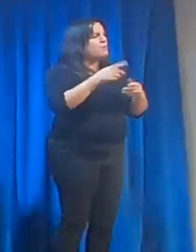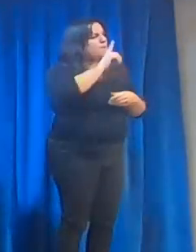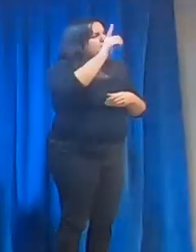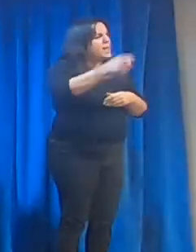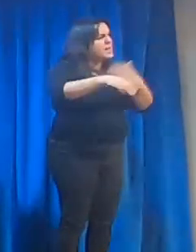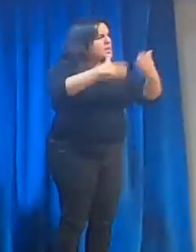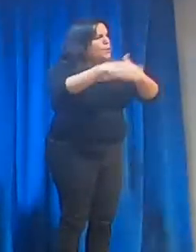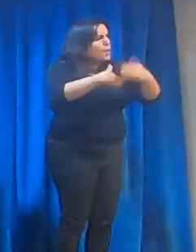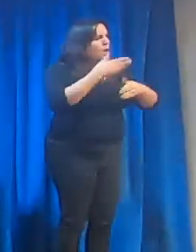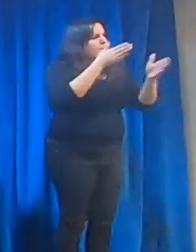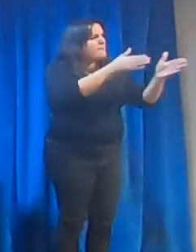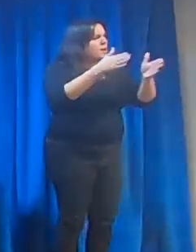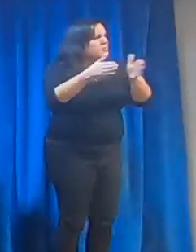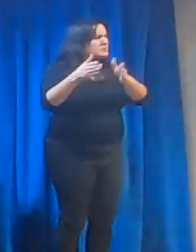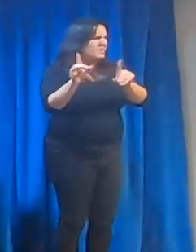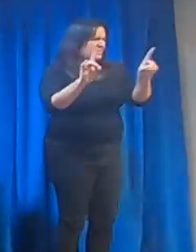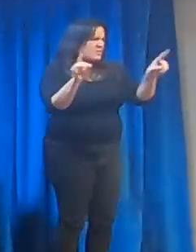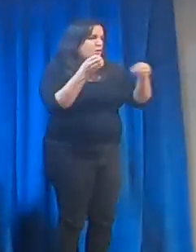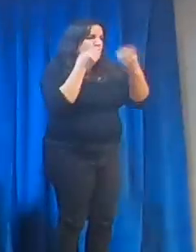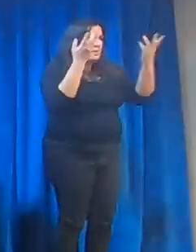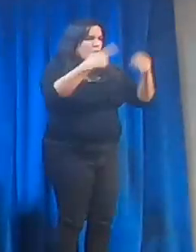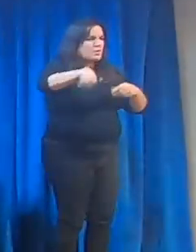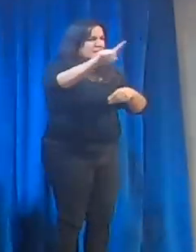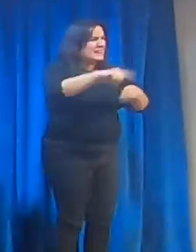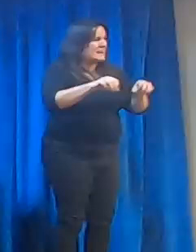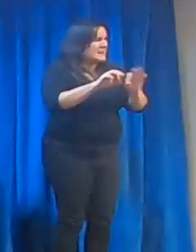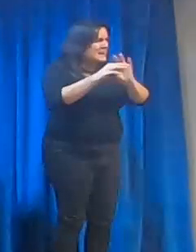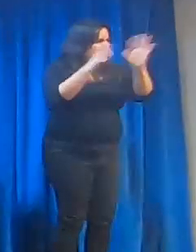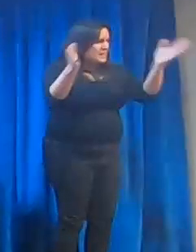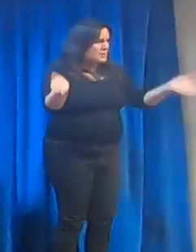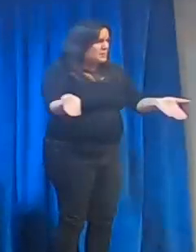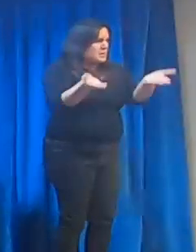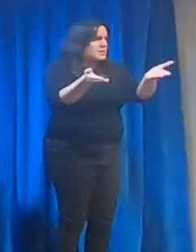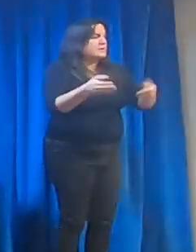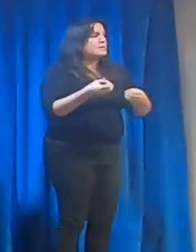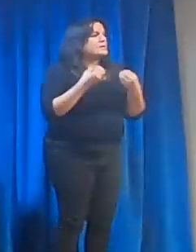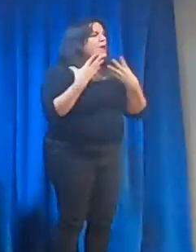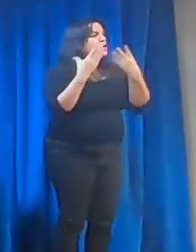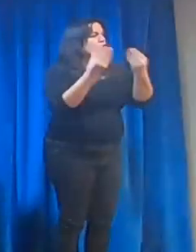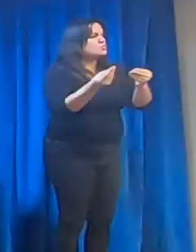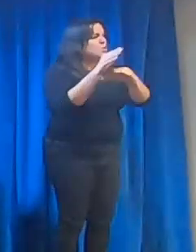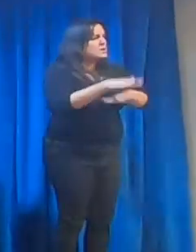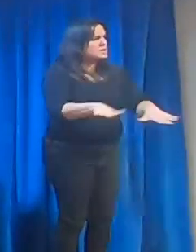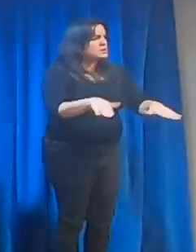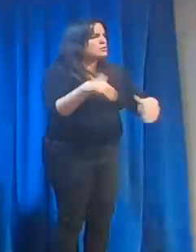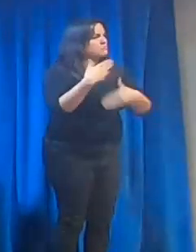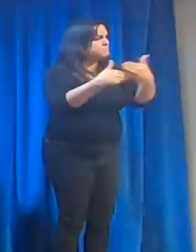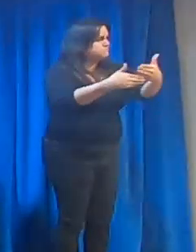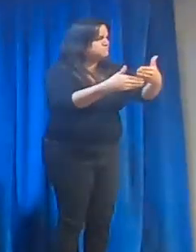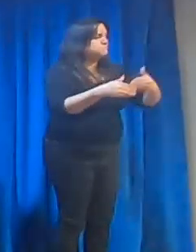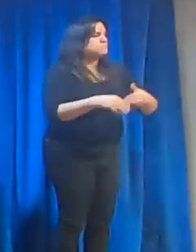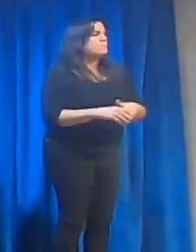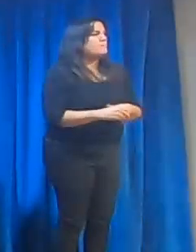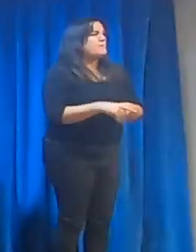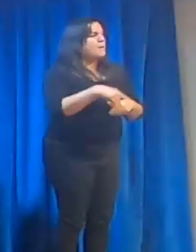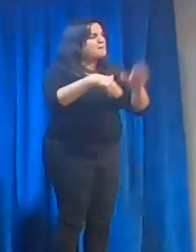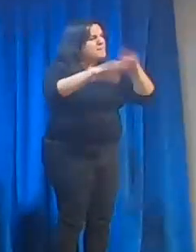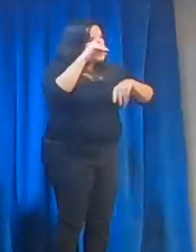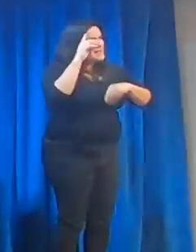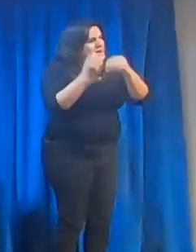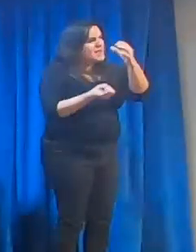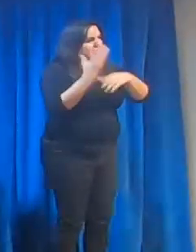es asociación libre de movimientos que beneficia al niño y que lo pone más creativo,